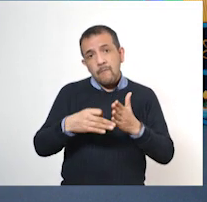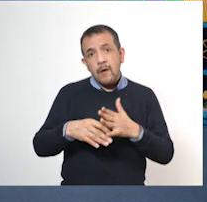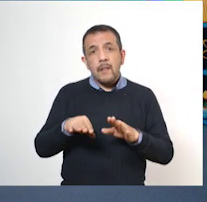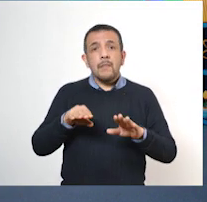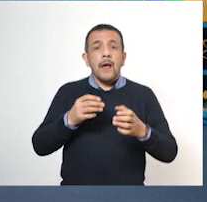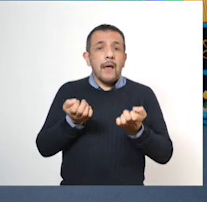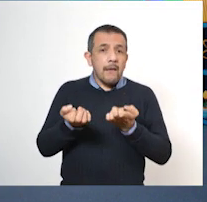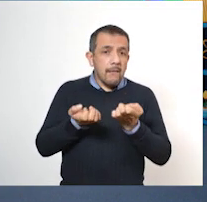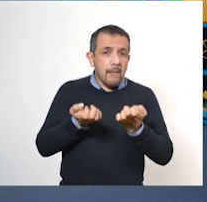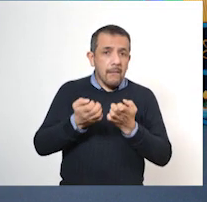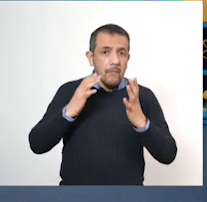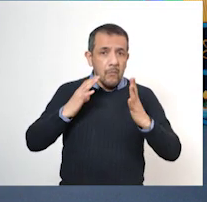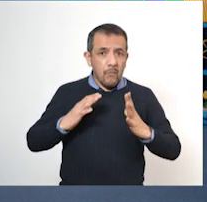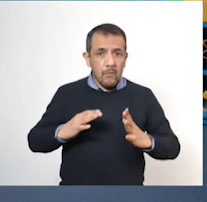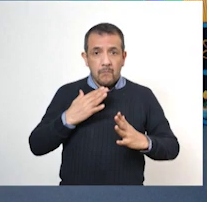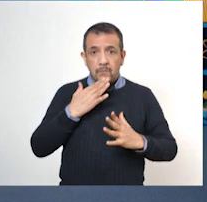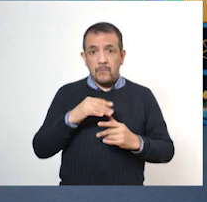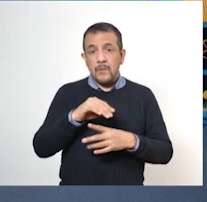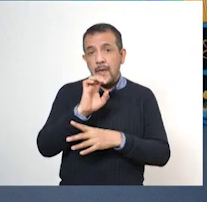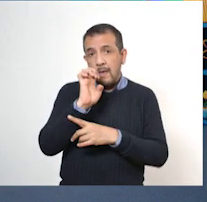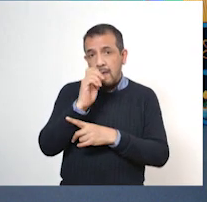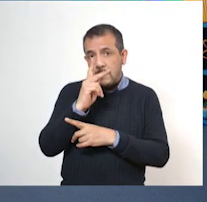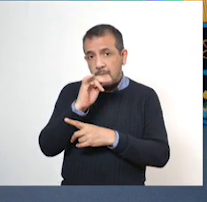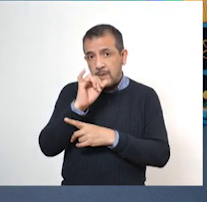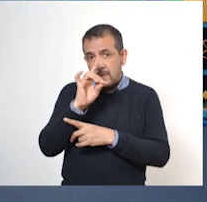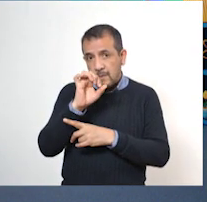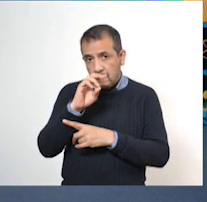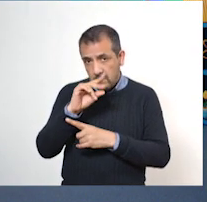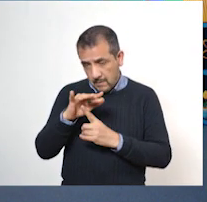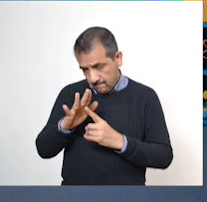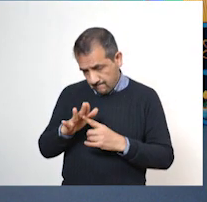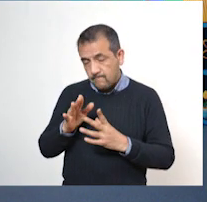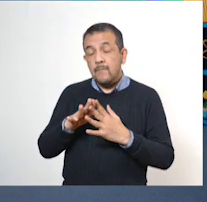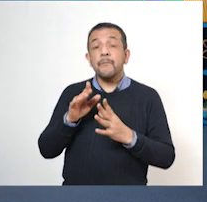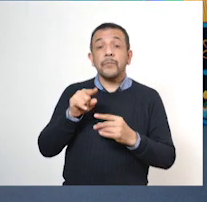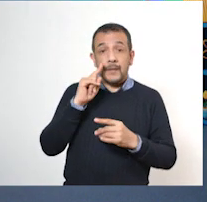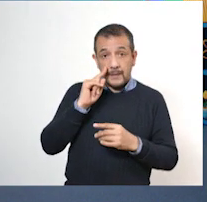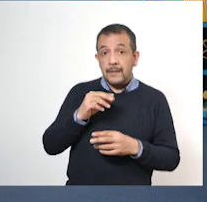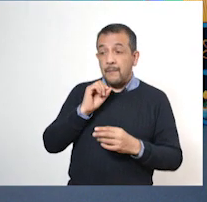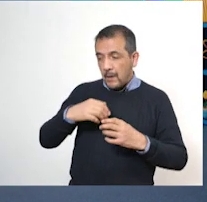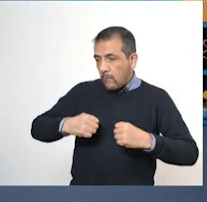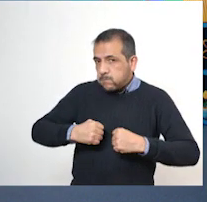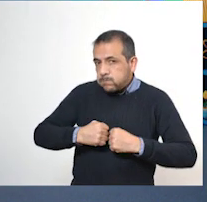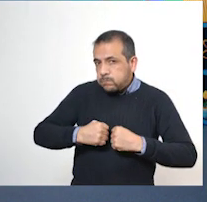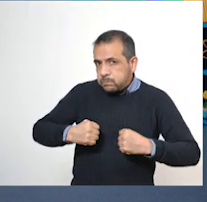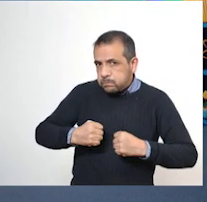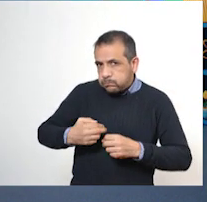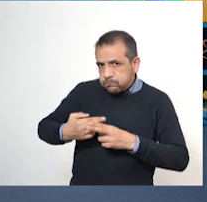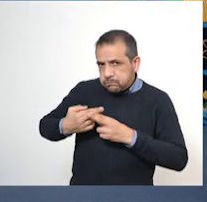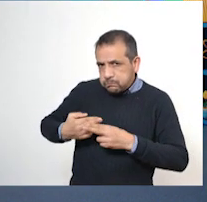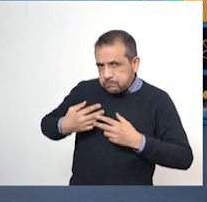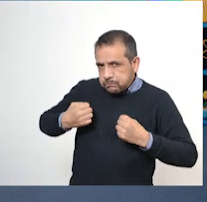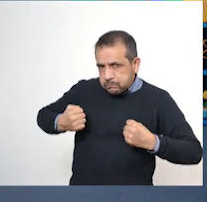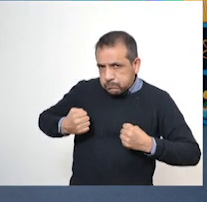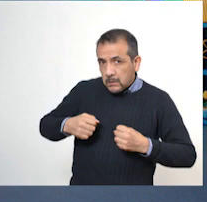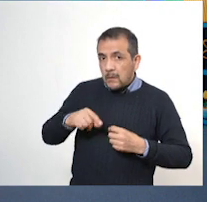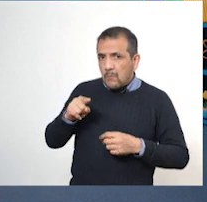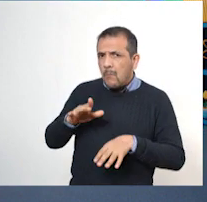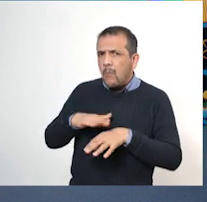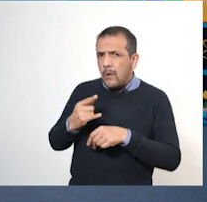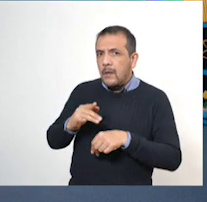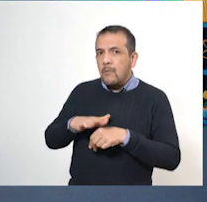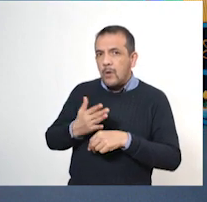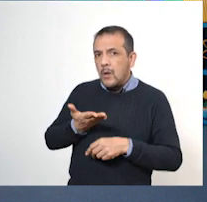de actividad física. Como epidemia, el sobrepeso y la obesidad no son solamente un efecto de malos